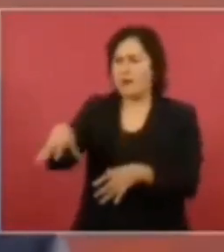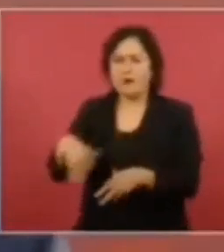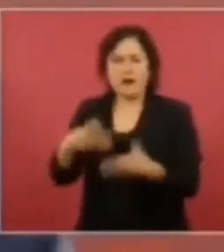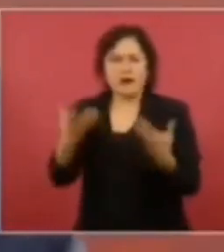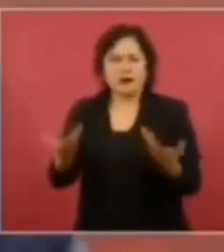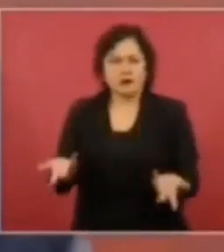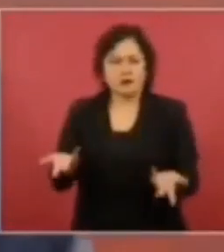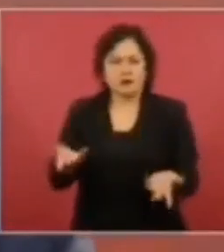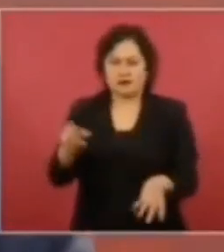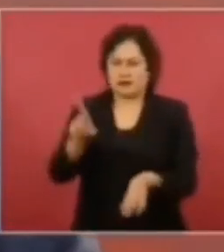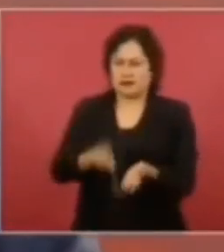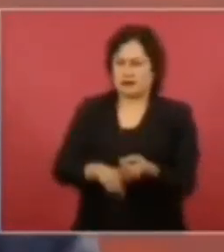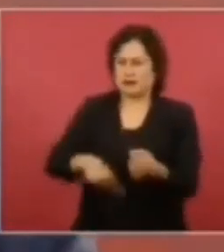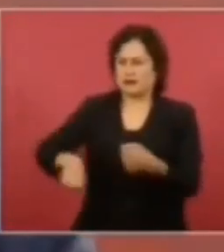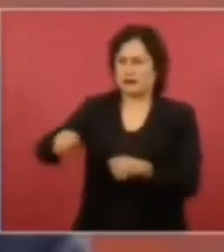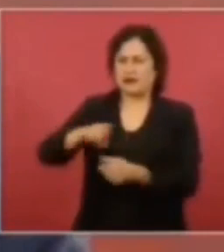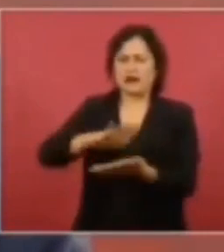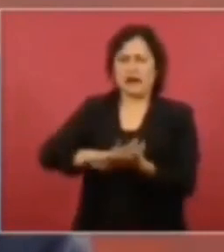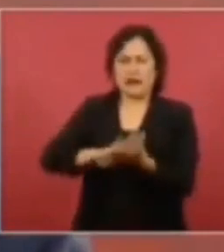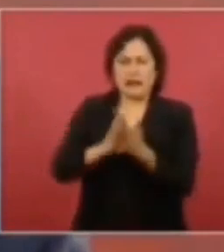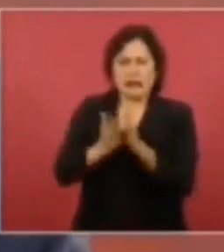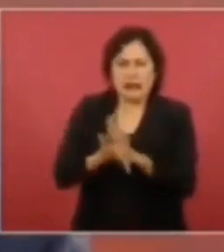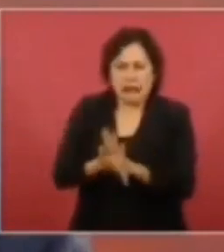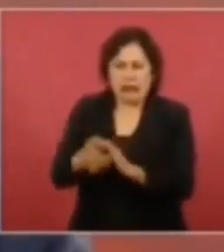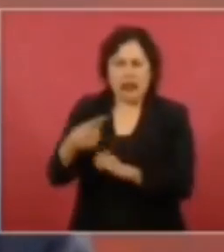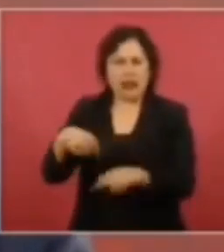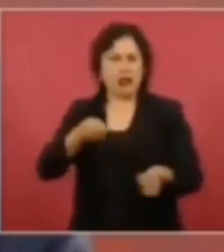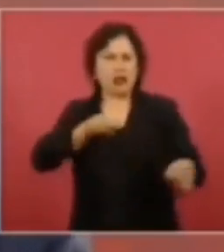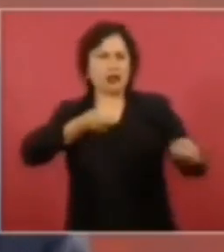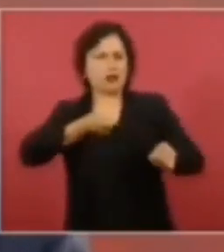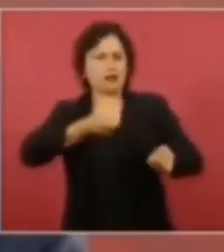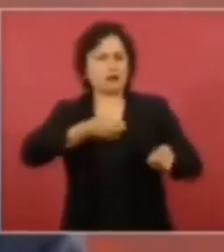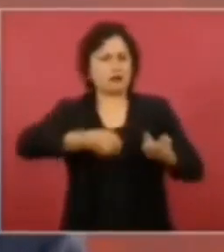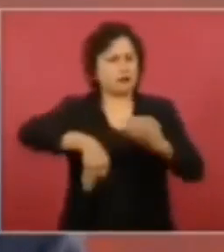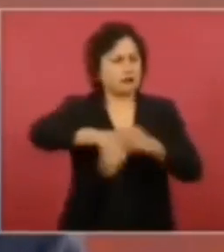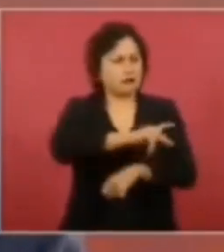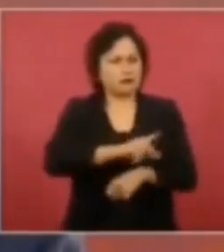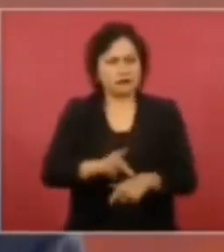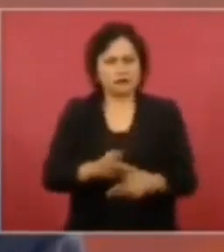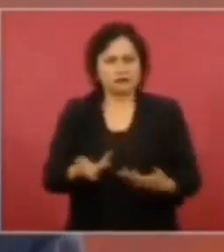con mafias de poder dominando el país,